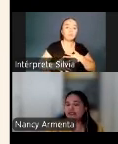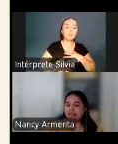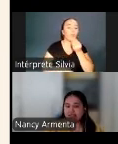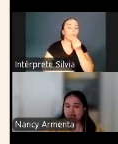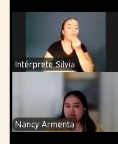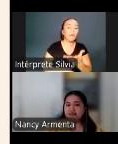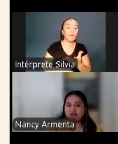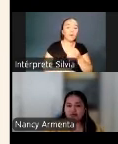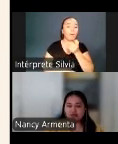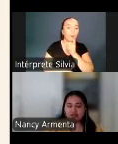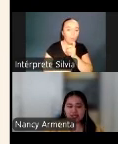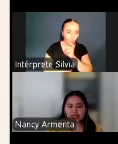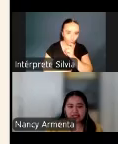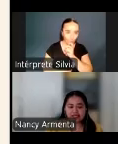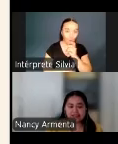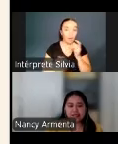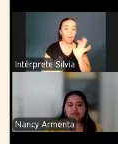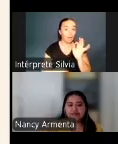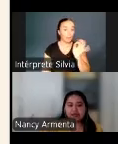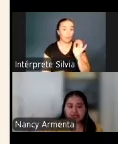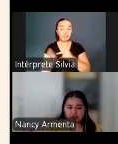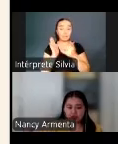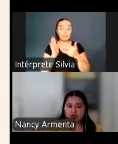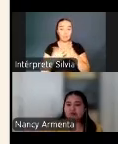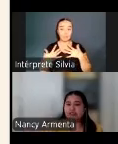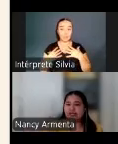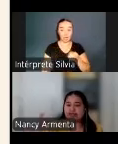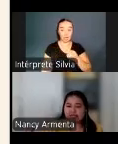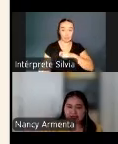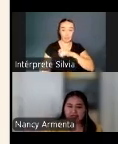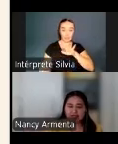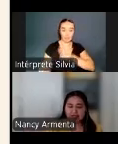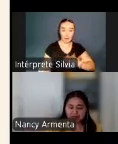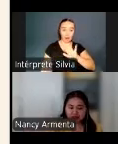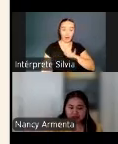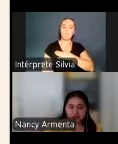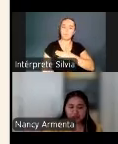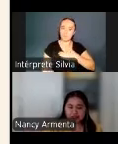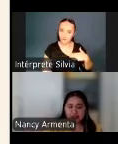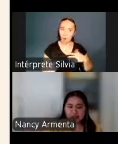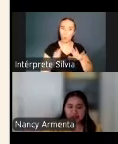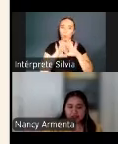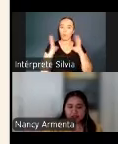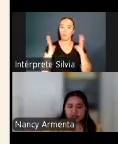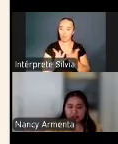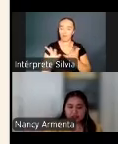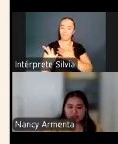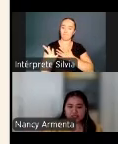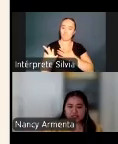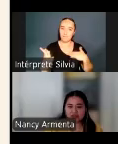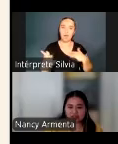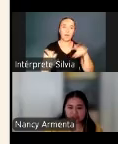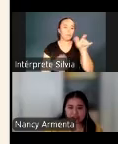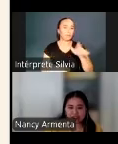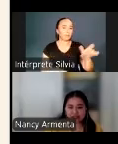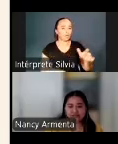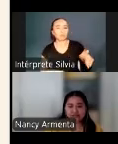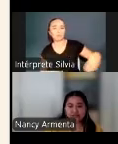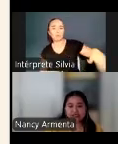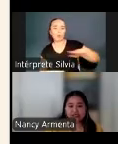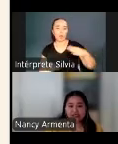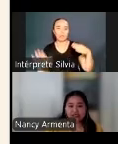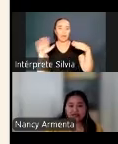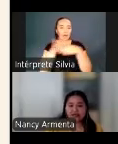sistema sanitario español tiene este espíritu de universalidad, de que las personas puedan tener acceso y recibir atención